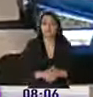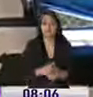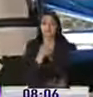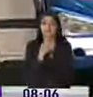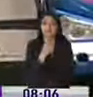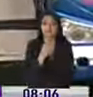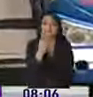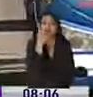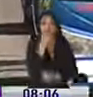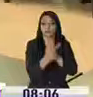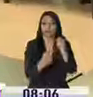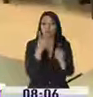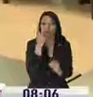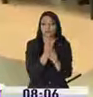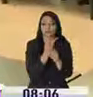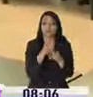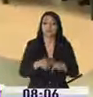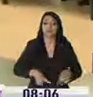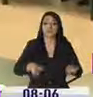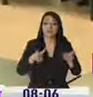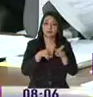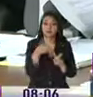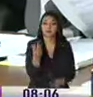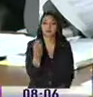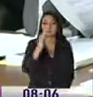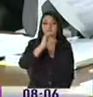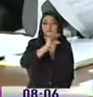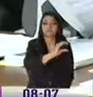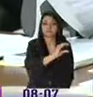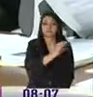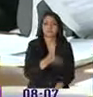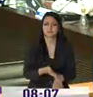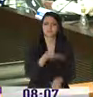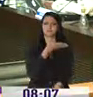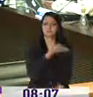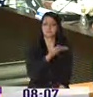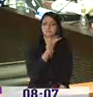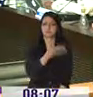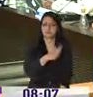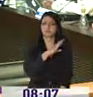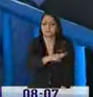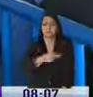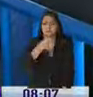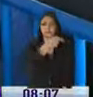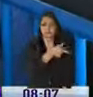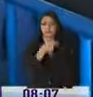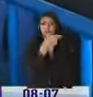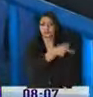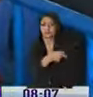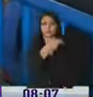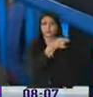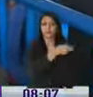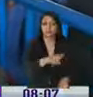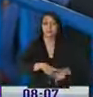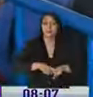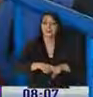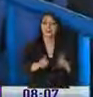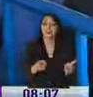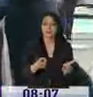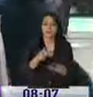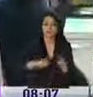últimos años dicho valor correspondió a las compensaciones que venían recibiendo por parte del Cabildo, lo cual, según dicen, no retribuirá